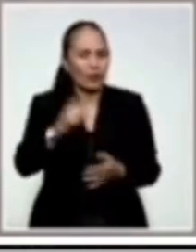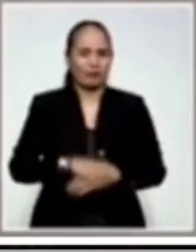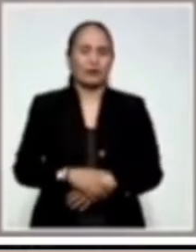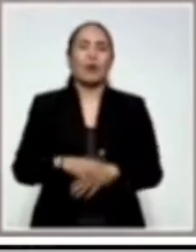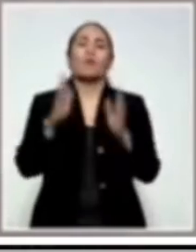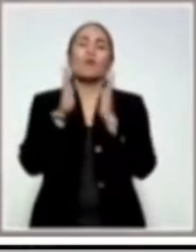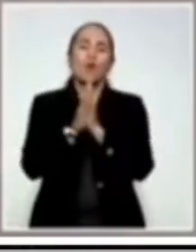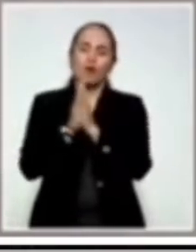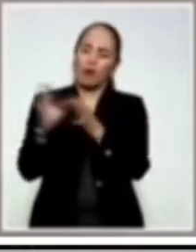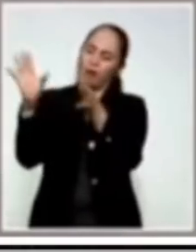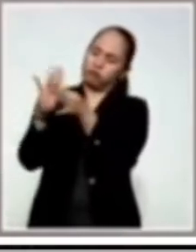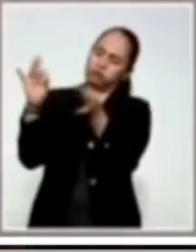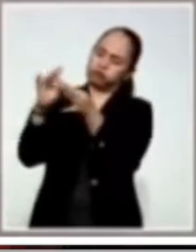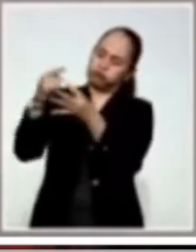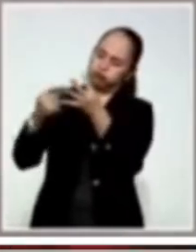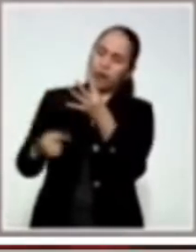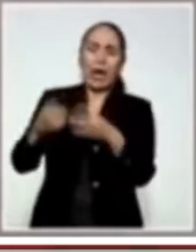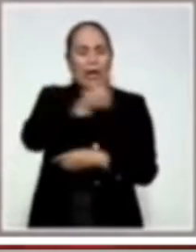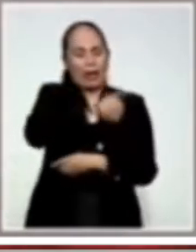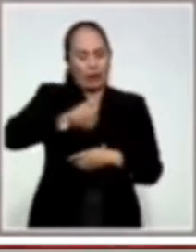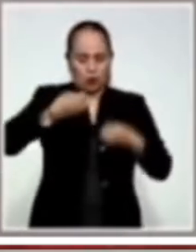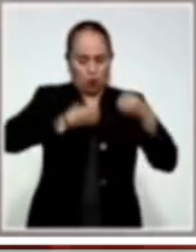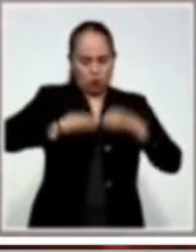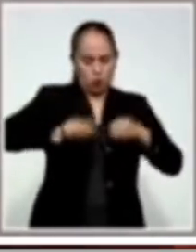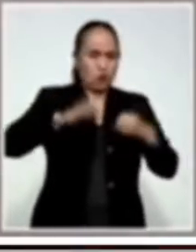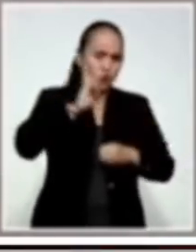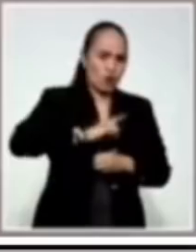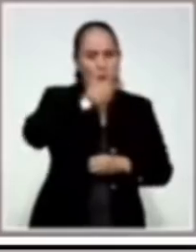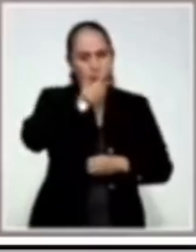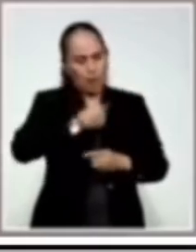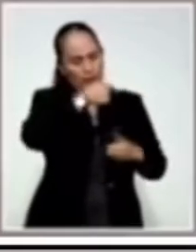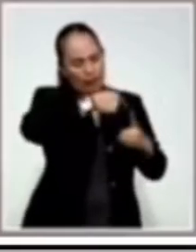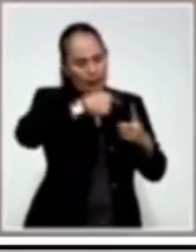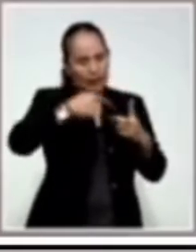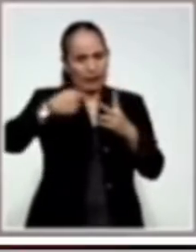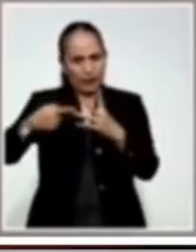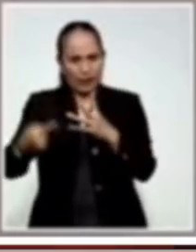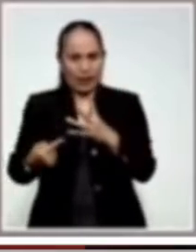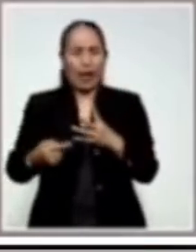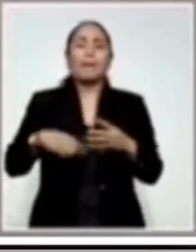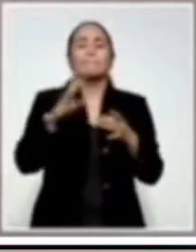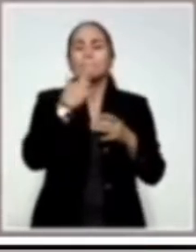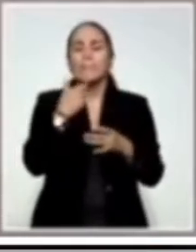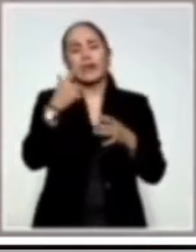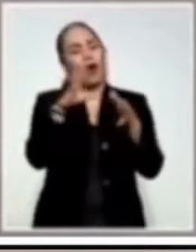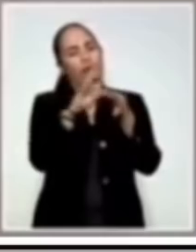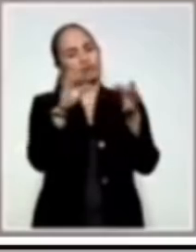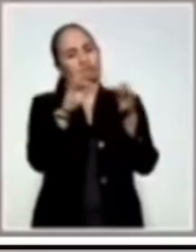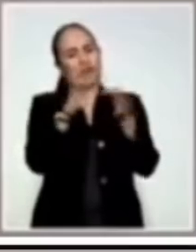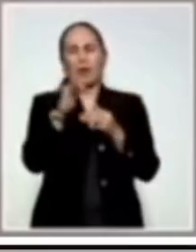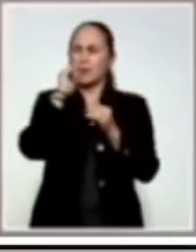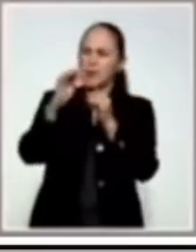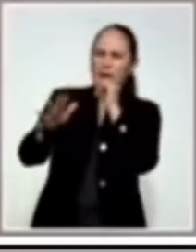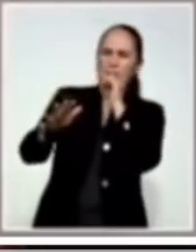los argumentos de las ministras y ministros, cambiemos los argumentos por los insultos, cambiemos